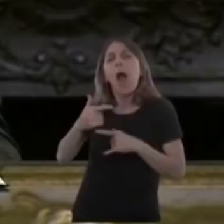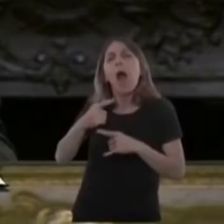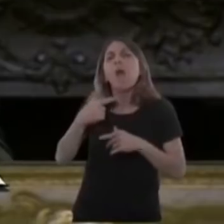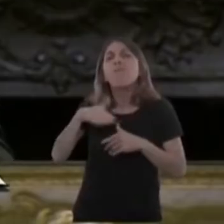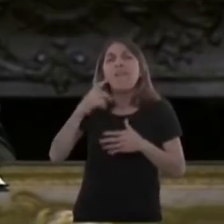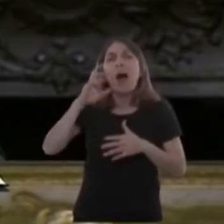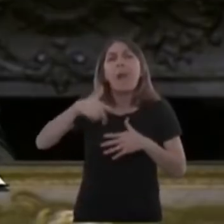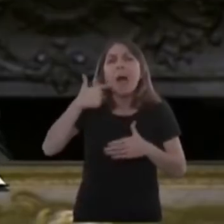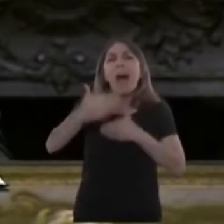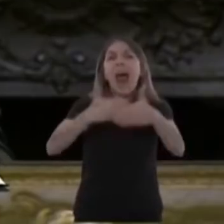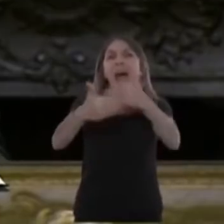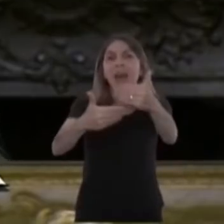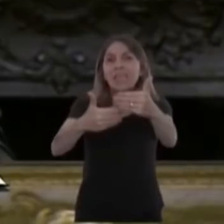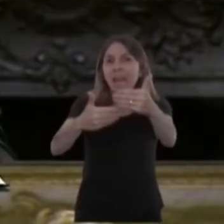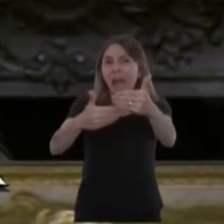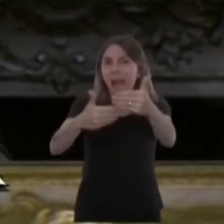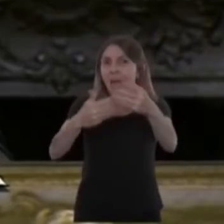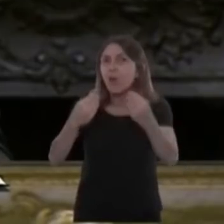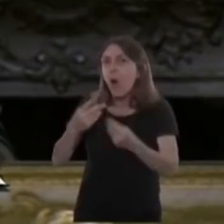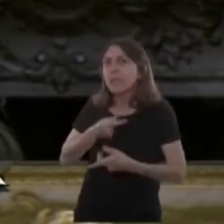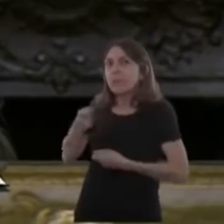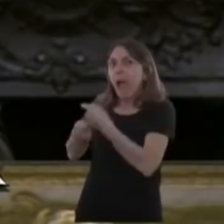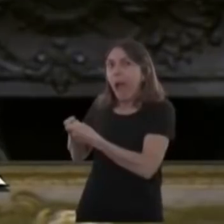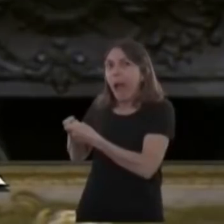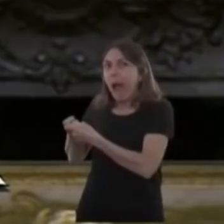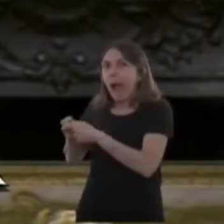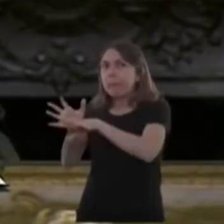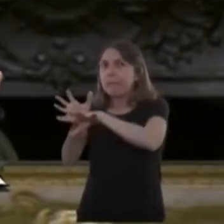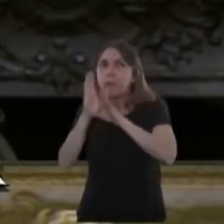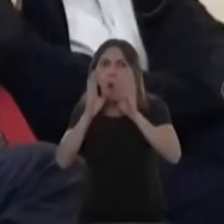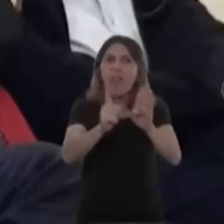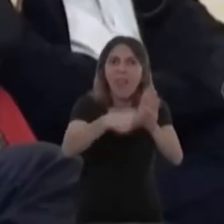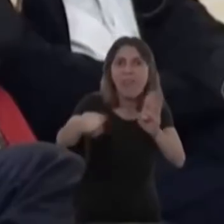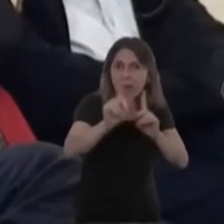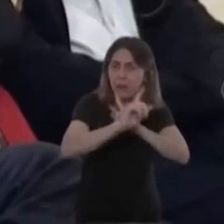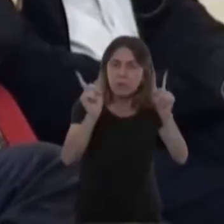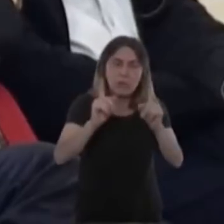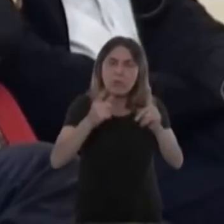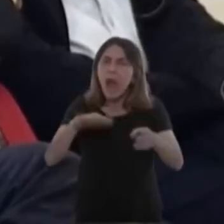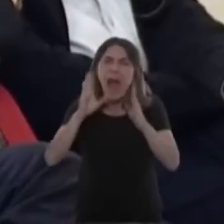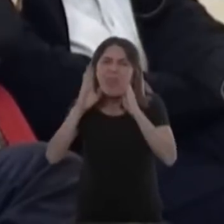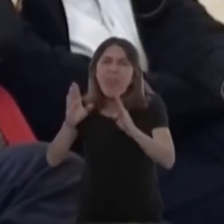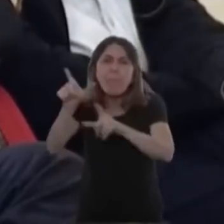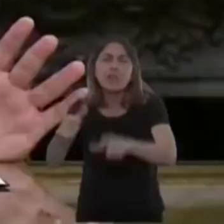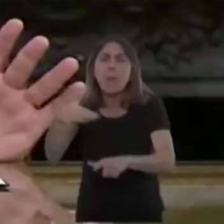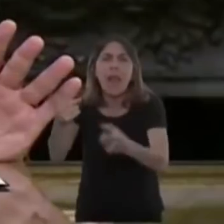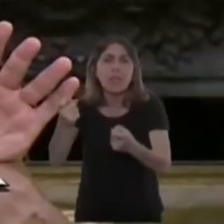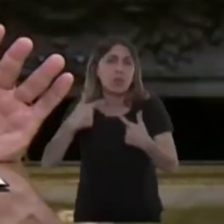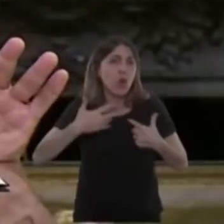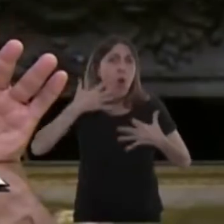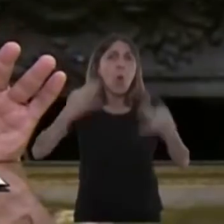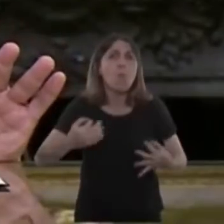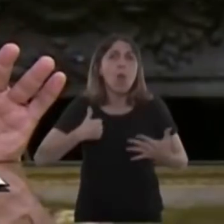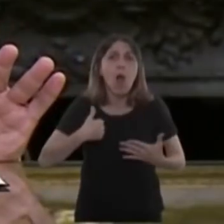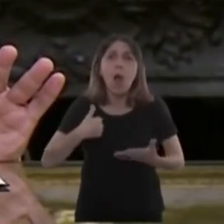ni hacer ningún tipo de inscripción. Por favor, no se confundan, aunque aquí abajo en los comentarios me pueden dejar sus